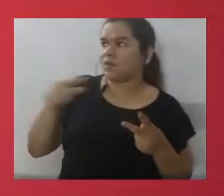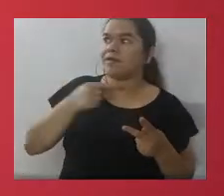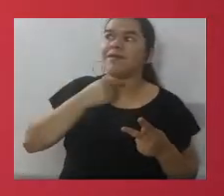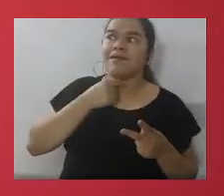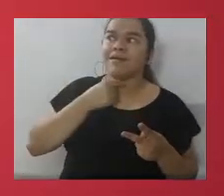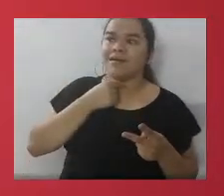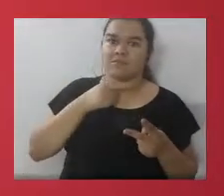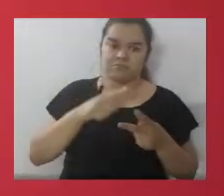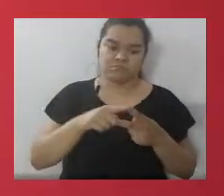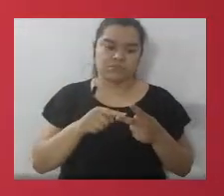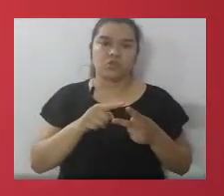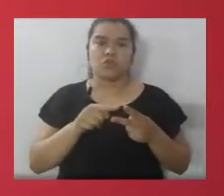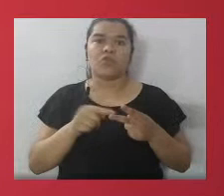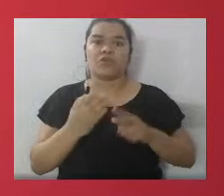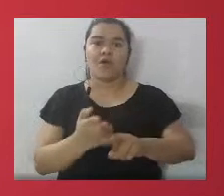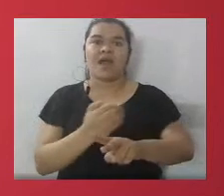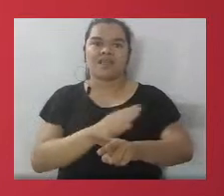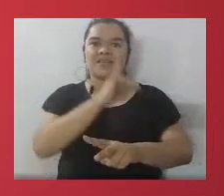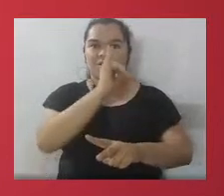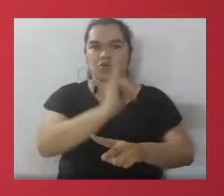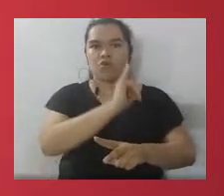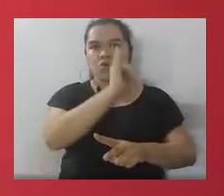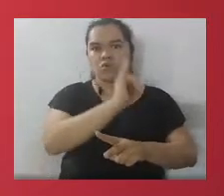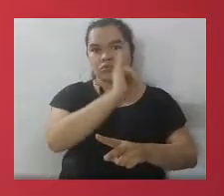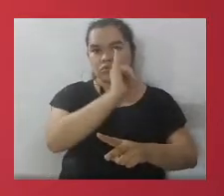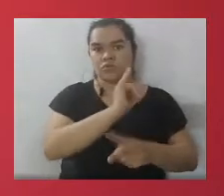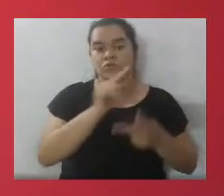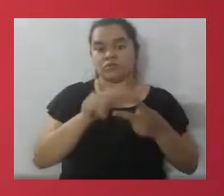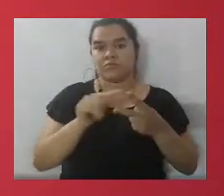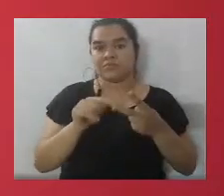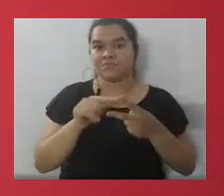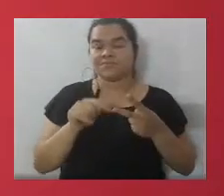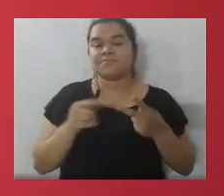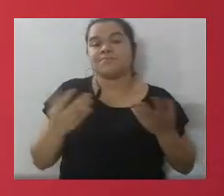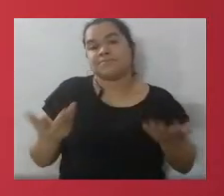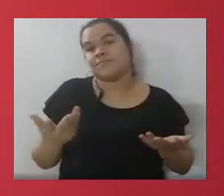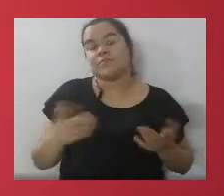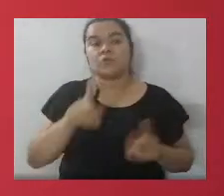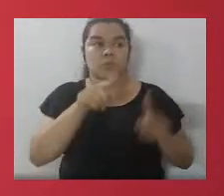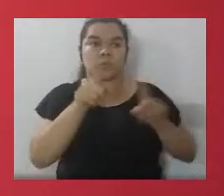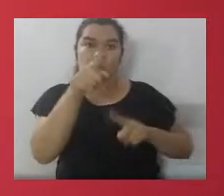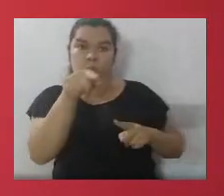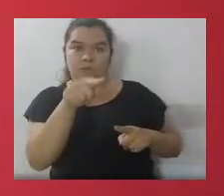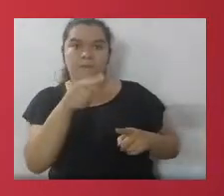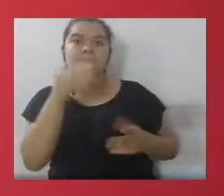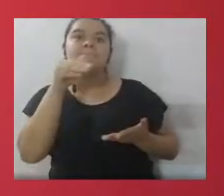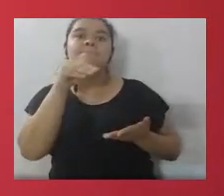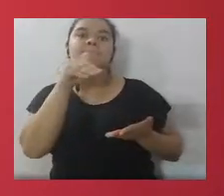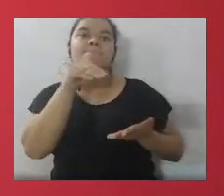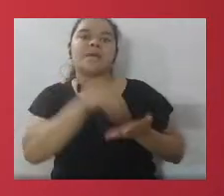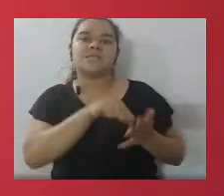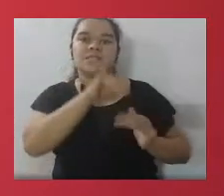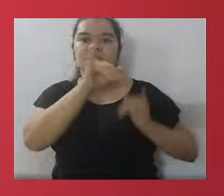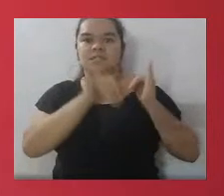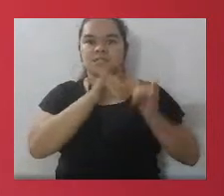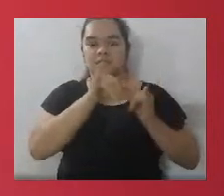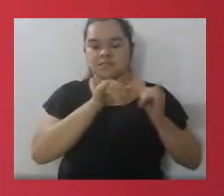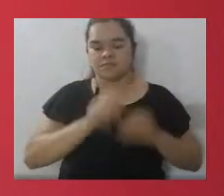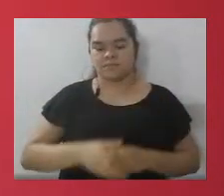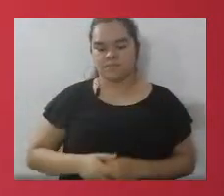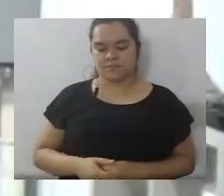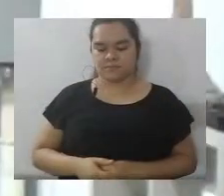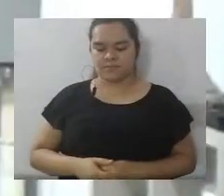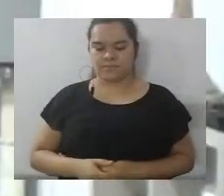se mencionó algo. De todos modos, si alguno de ustedes quiere responder. Silvia, creo, si